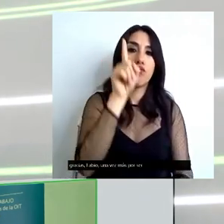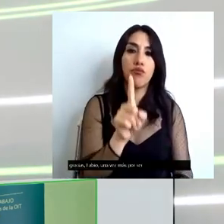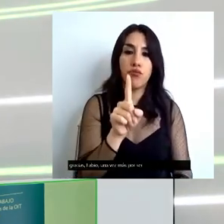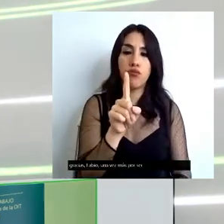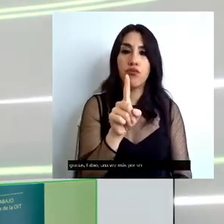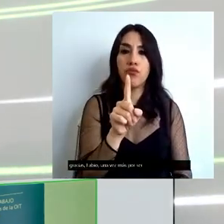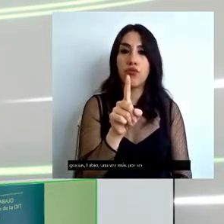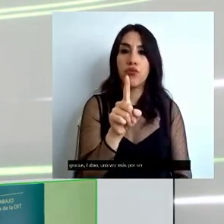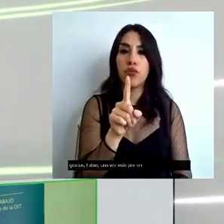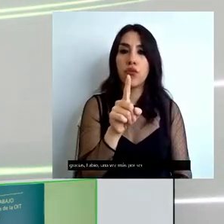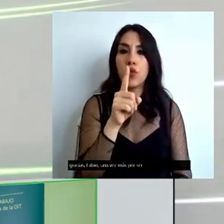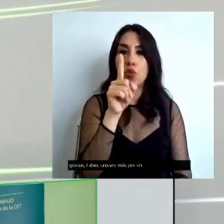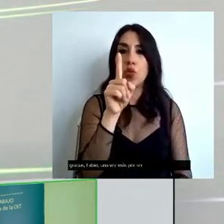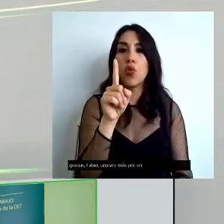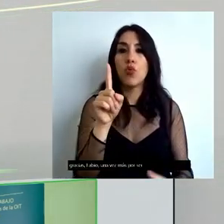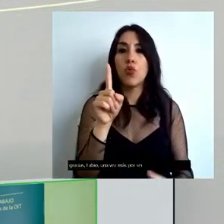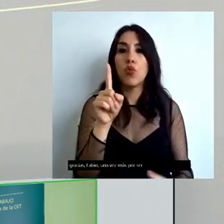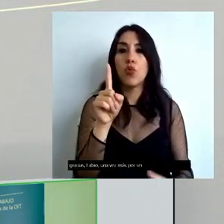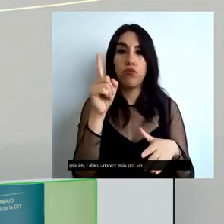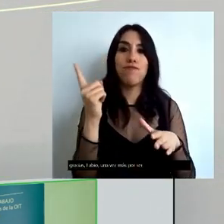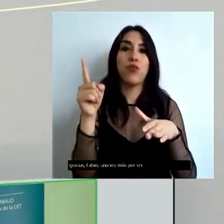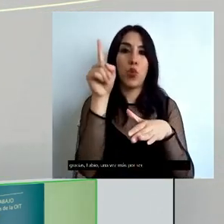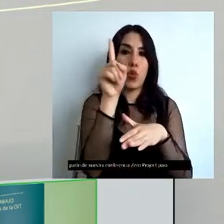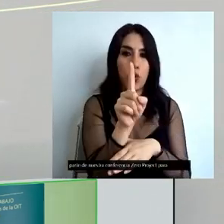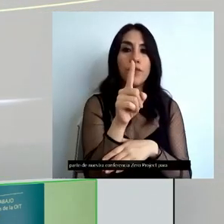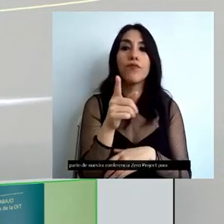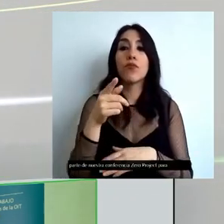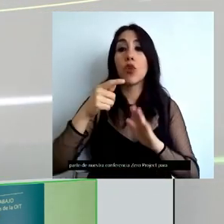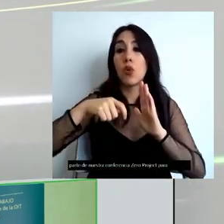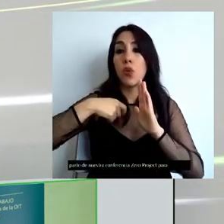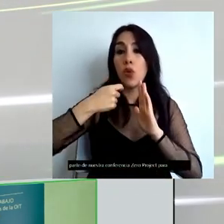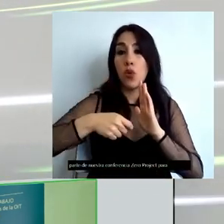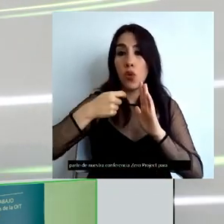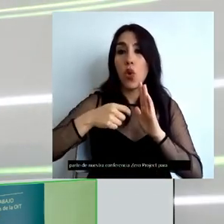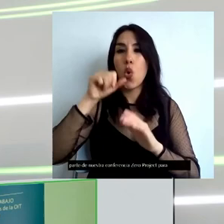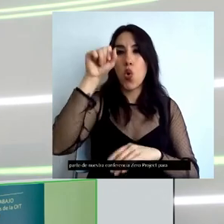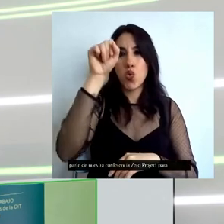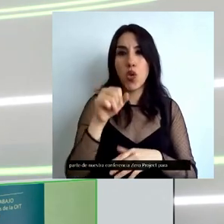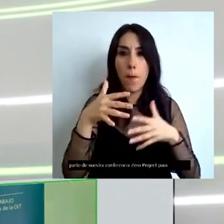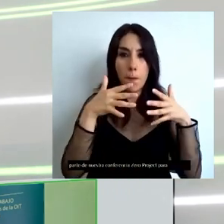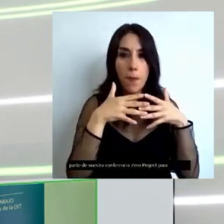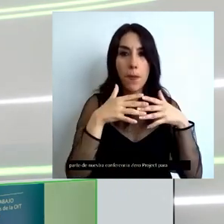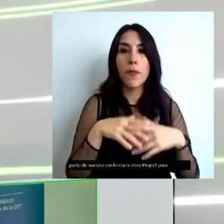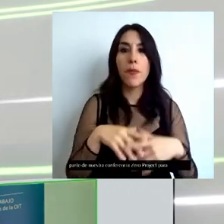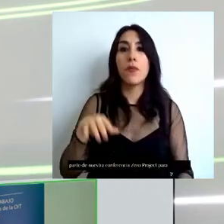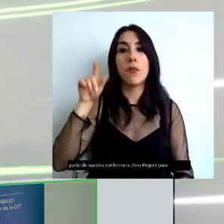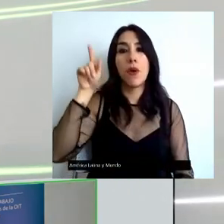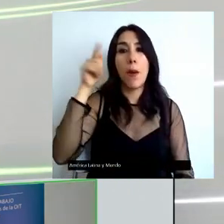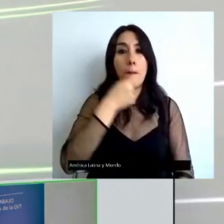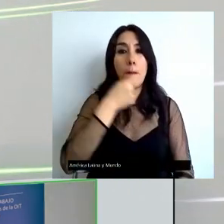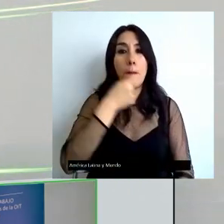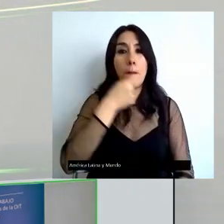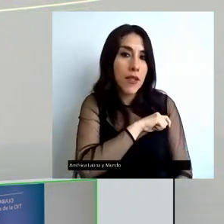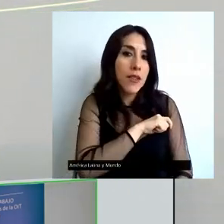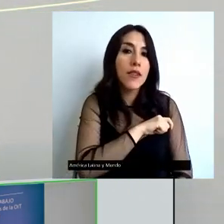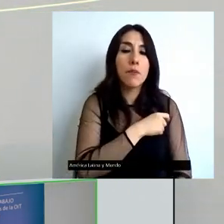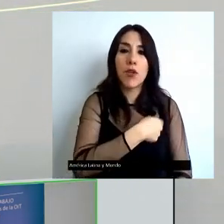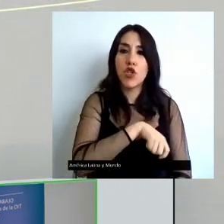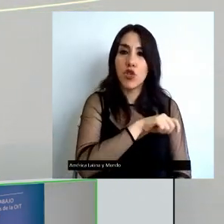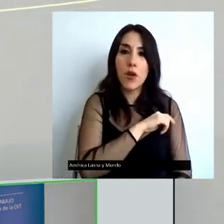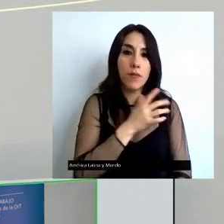mundo hispanoparlante 2021. Te deseamos todo el éxito y un excelente día.